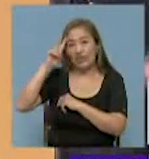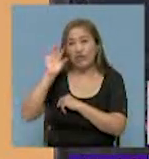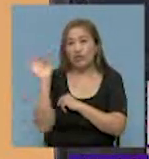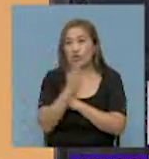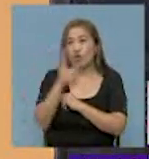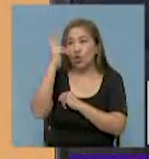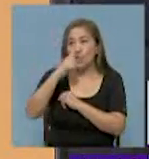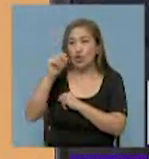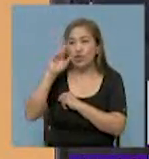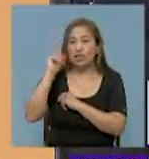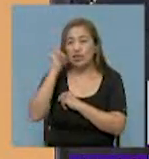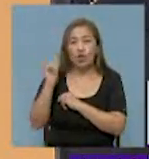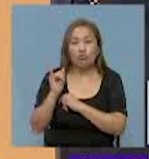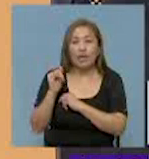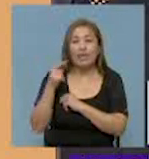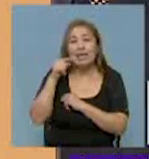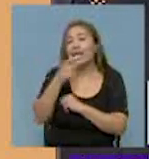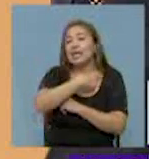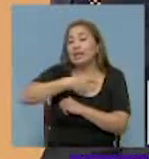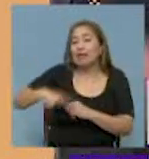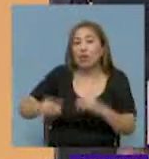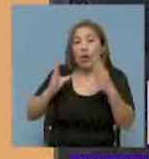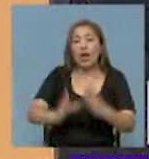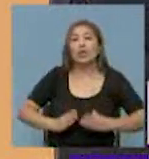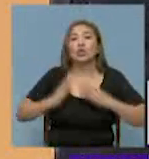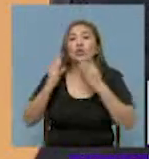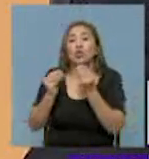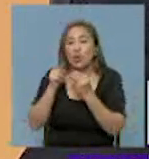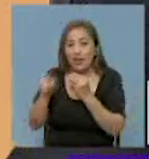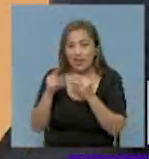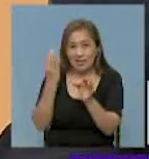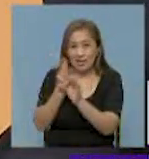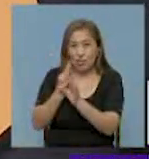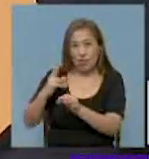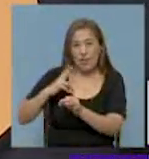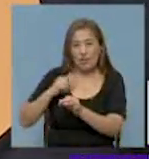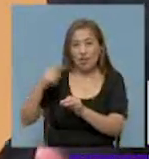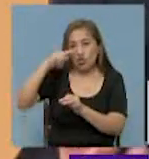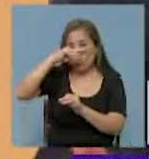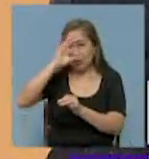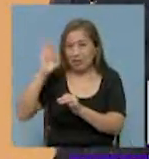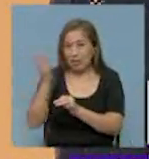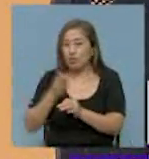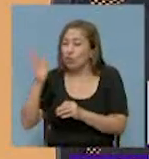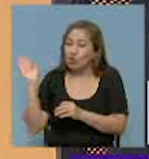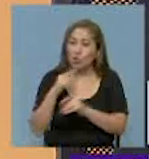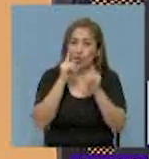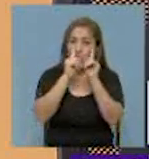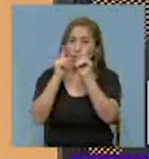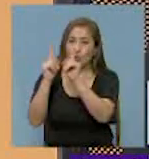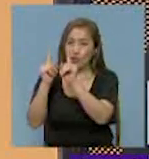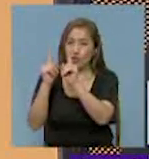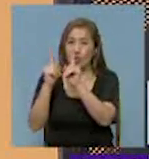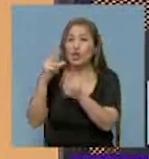el tope de la ayuda estatal que es un subsidio por el 70% de todos los salarios docentes que tiene esa